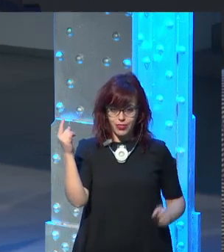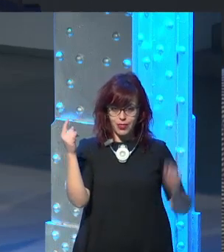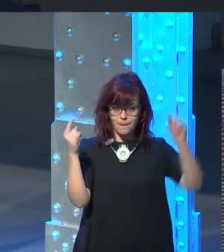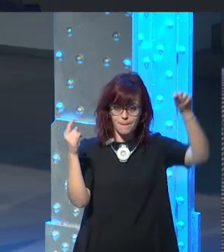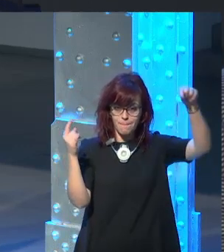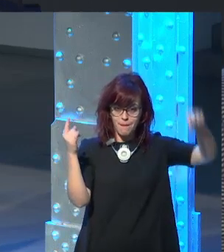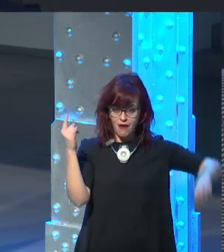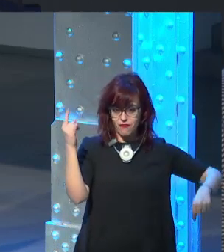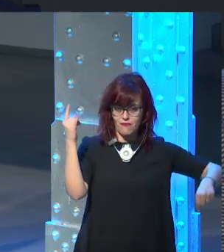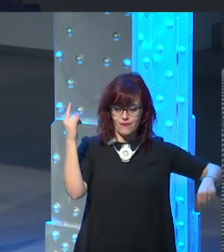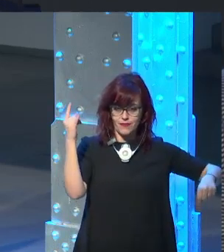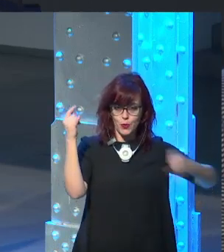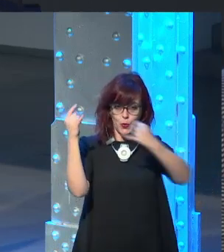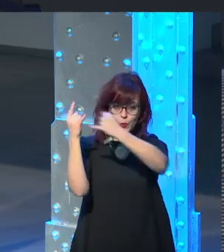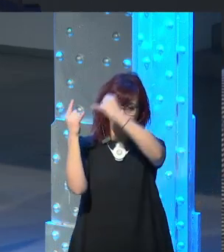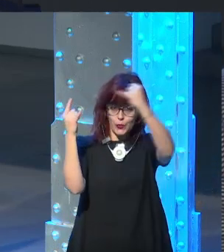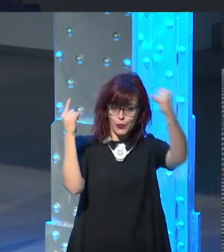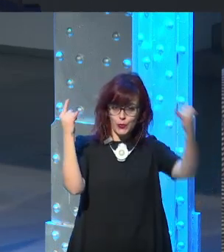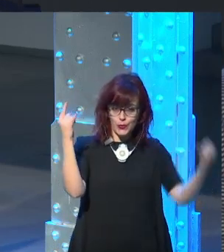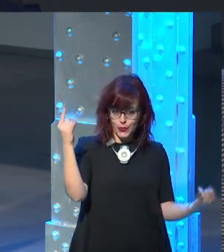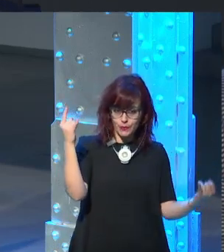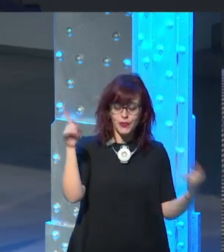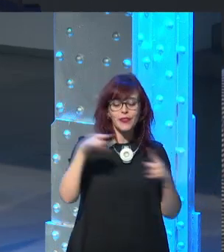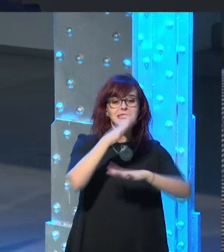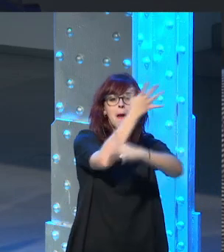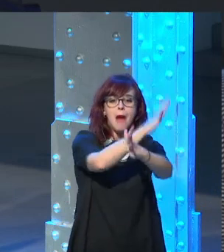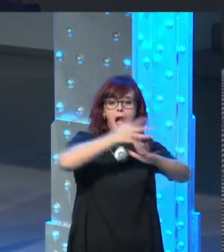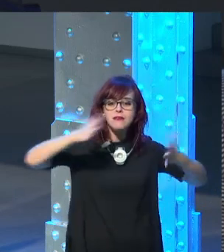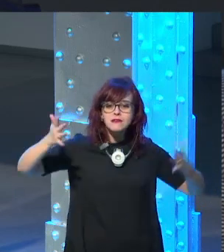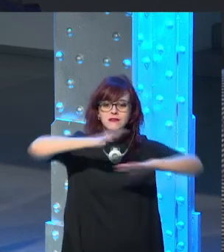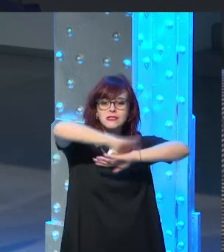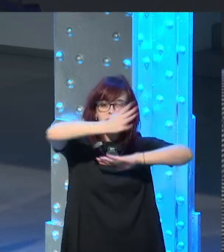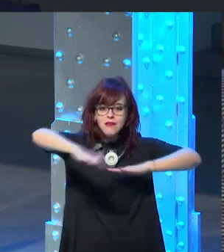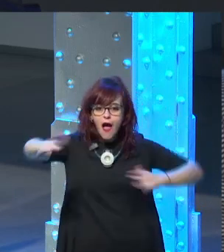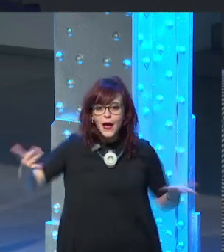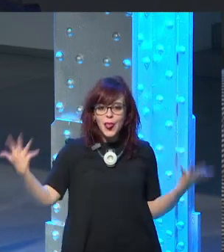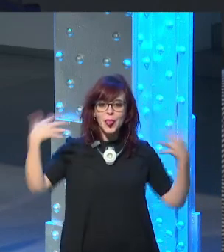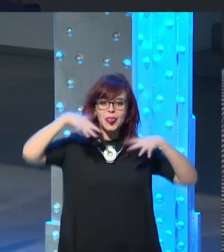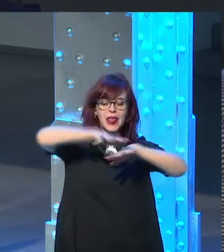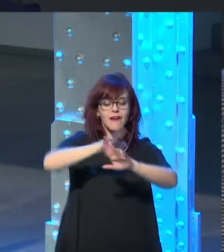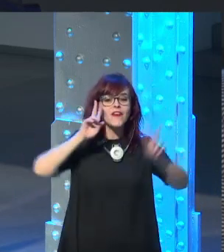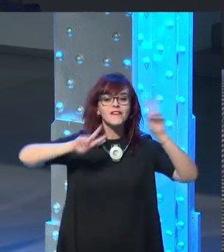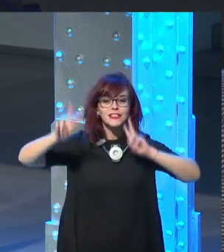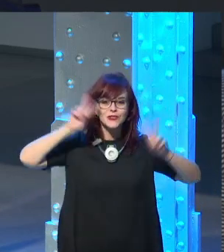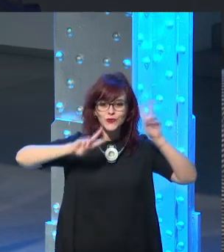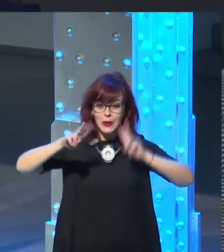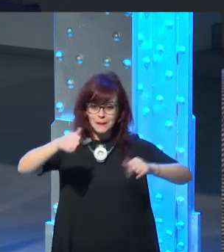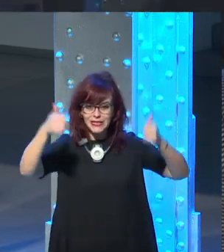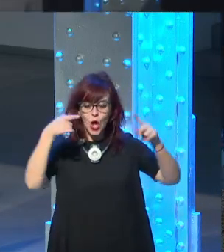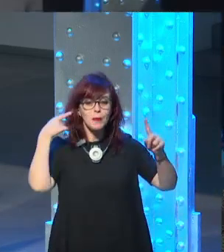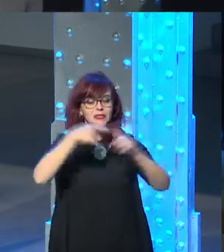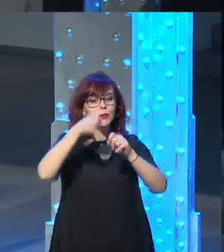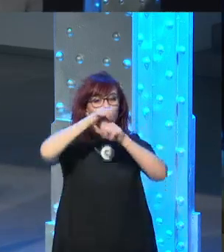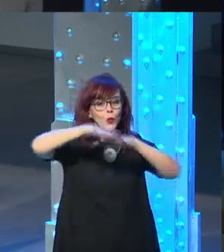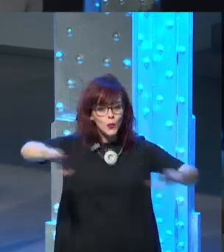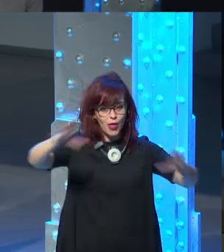Esto, y lo integramos con el paisaje e intentamos que fuera más visual y para comunicar